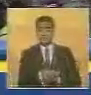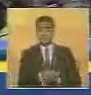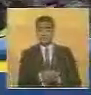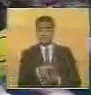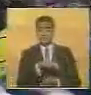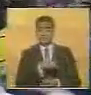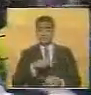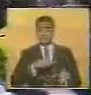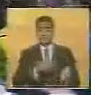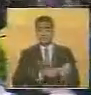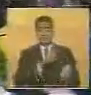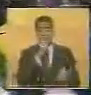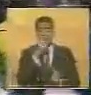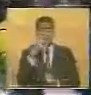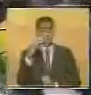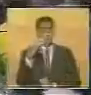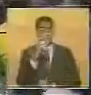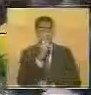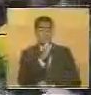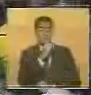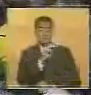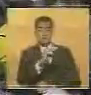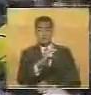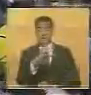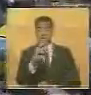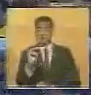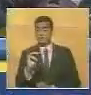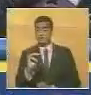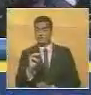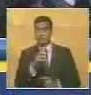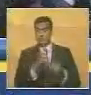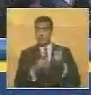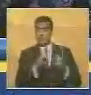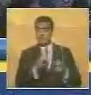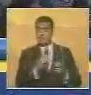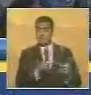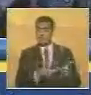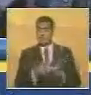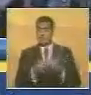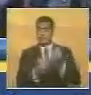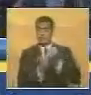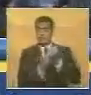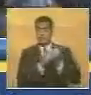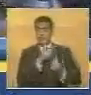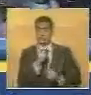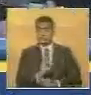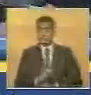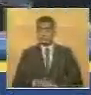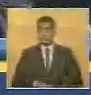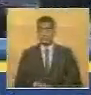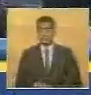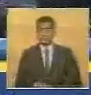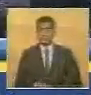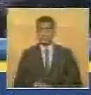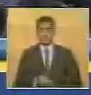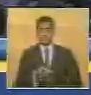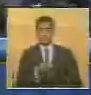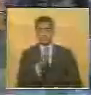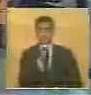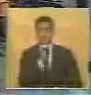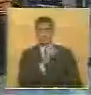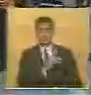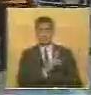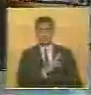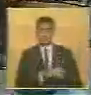con nuestros hermanos colombianos. María Corina Machado se reunió con diferentes sectores que la apoyan en Zulia. Desde el municipio Mara, Gustavo